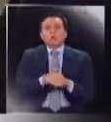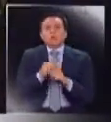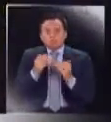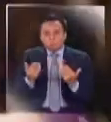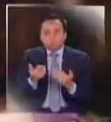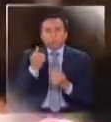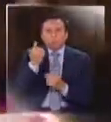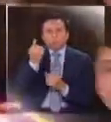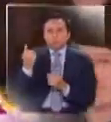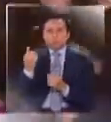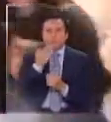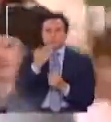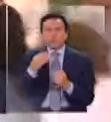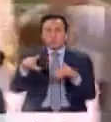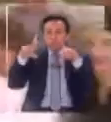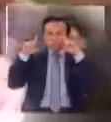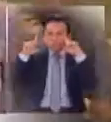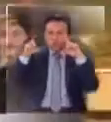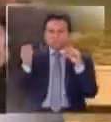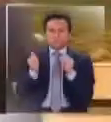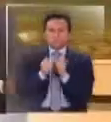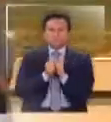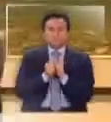esta hace tomando una foto